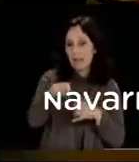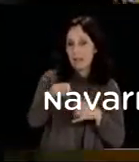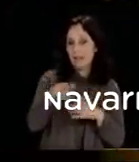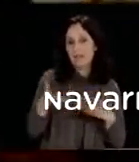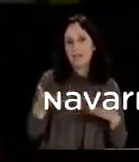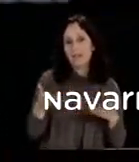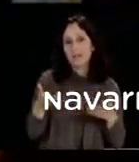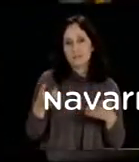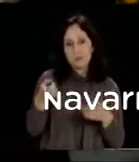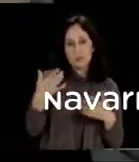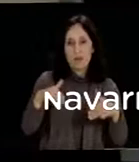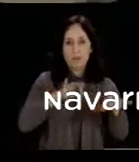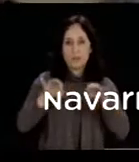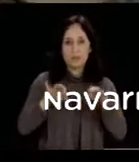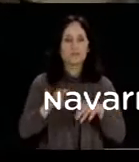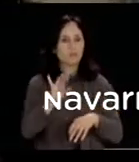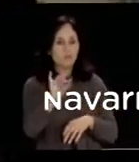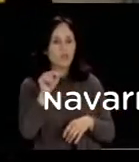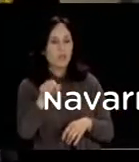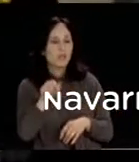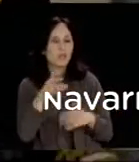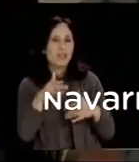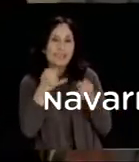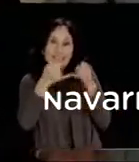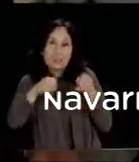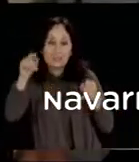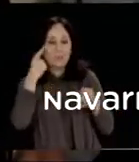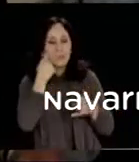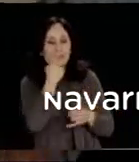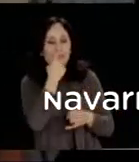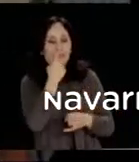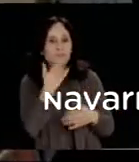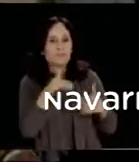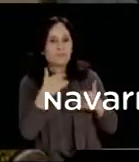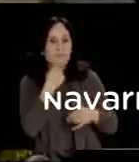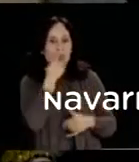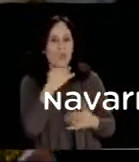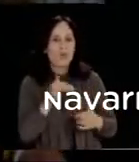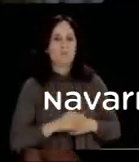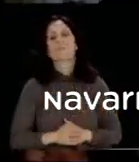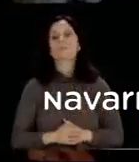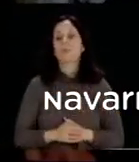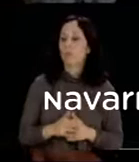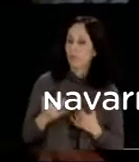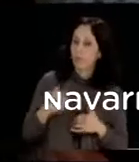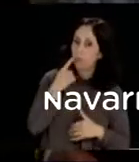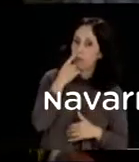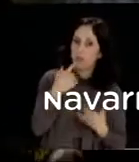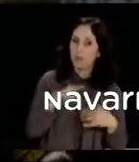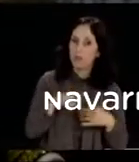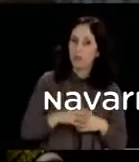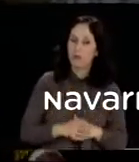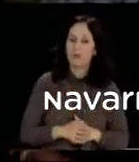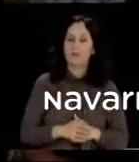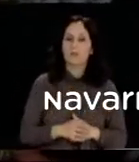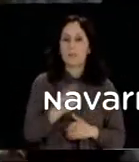metido en faena, ¿no? Aquí estamos ya con toda la chistorra, pero mira cómo huele, ¿eh? Sí, mira, vamos. Qué aroma echa esto. Esto huele. Mira cómo se acercan